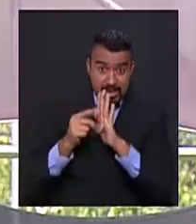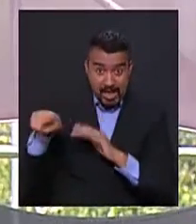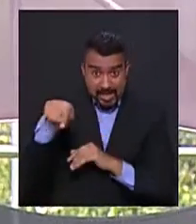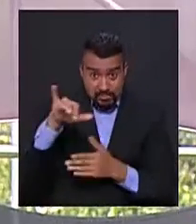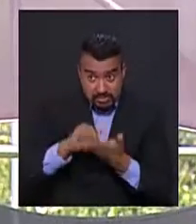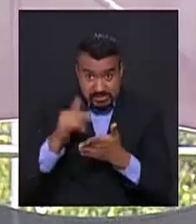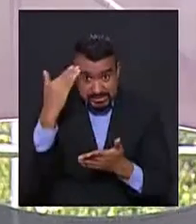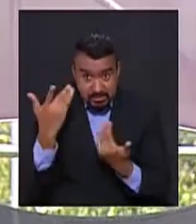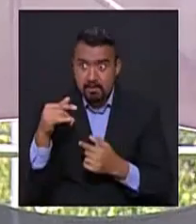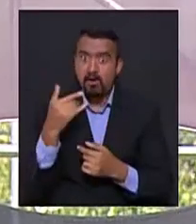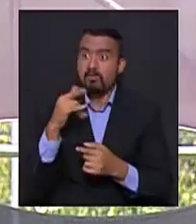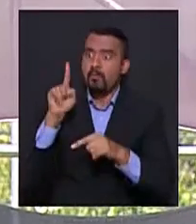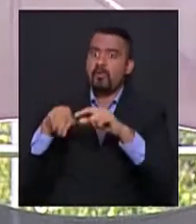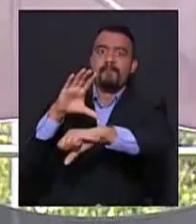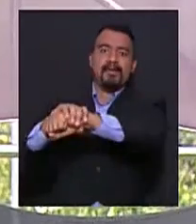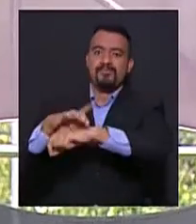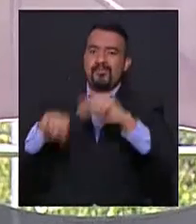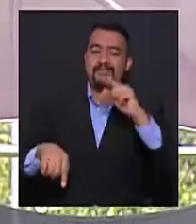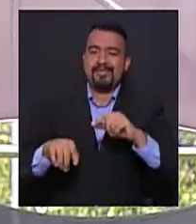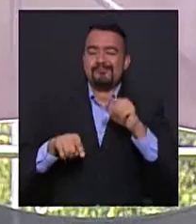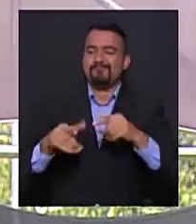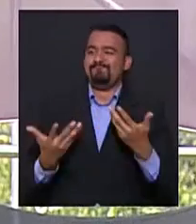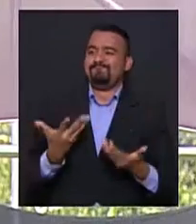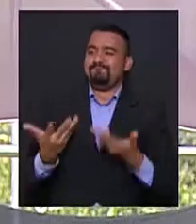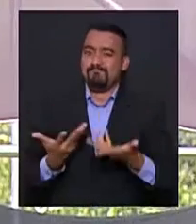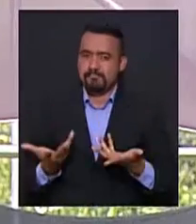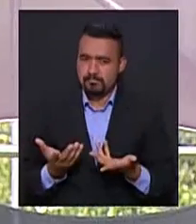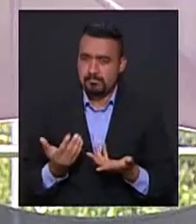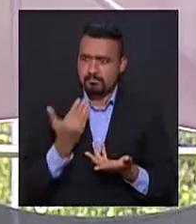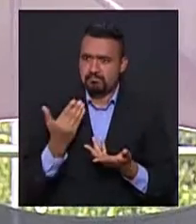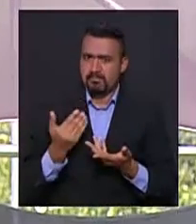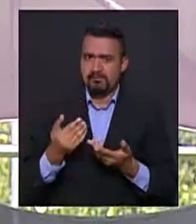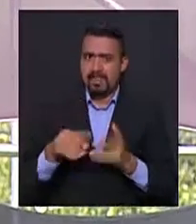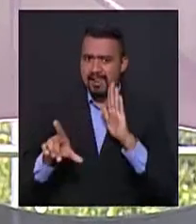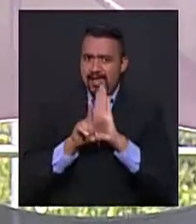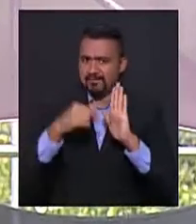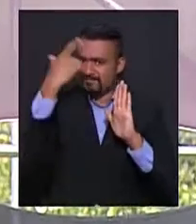hecho tolerantes y complacientes con la inescrupulosa ilegalidad.